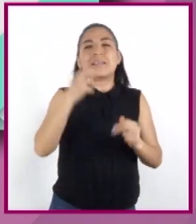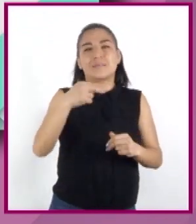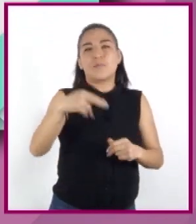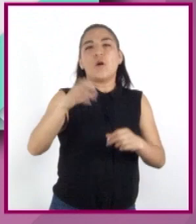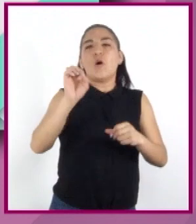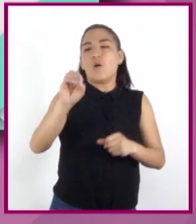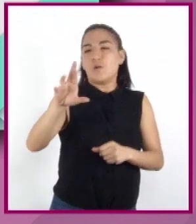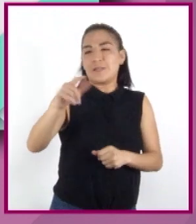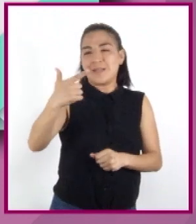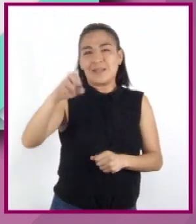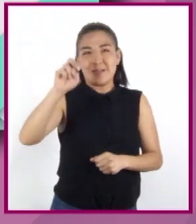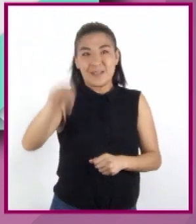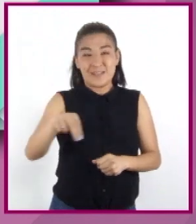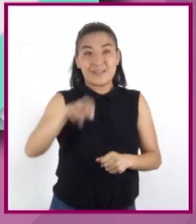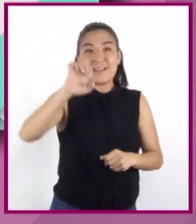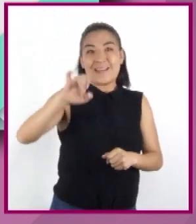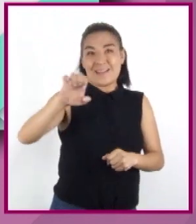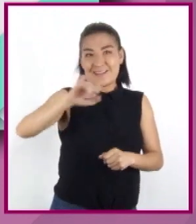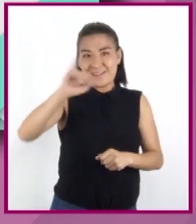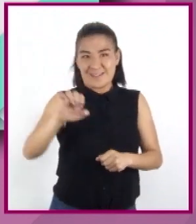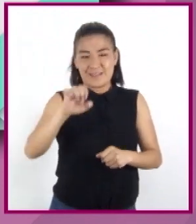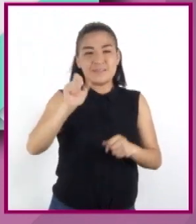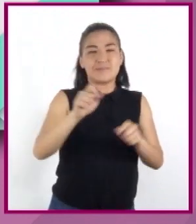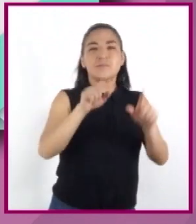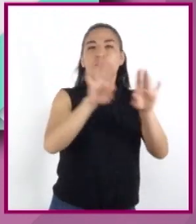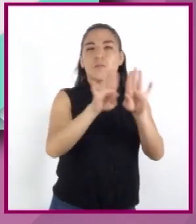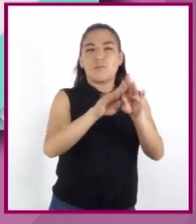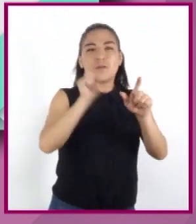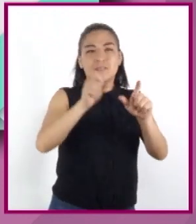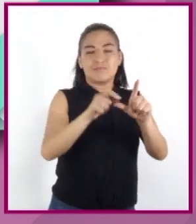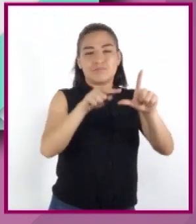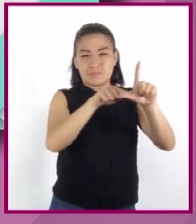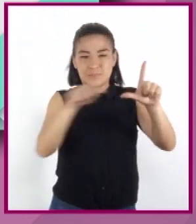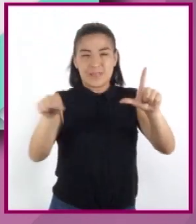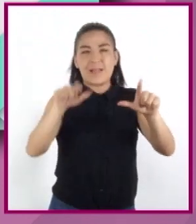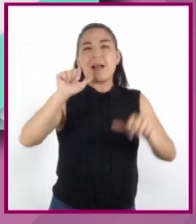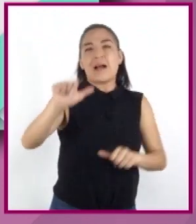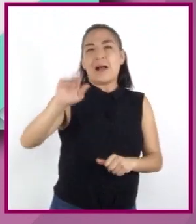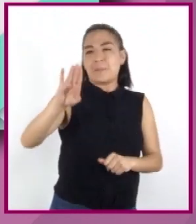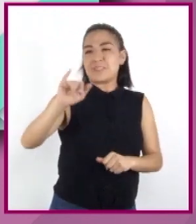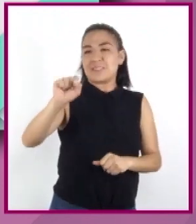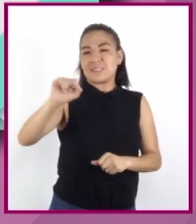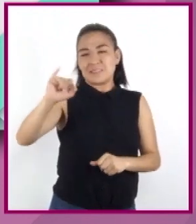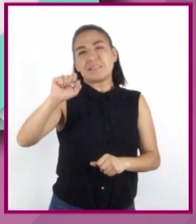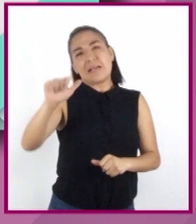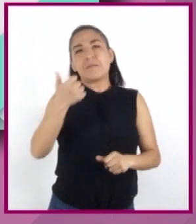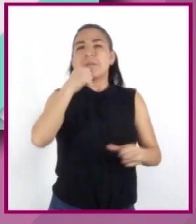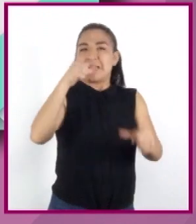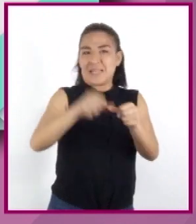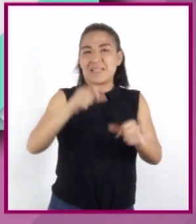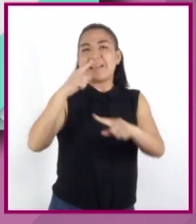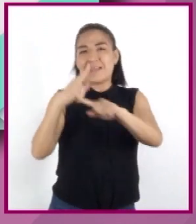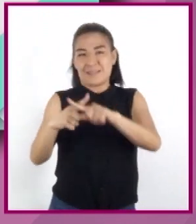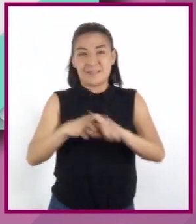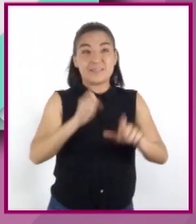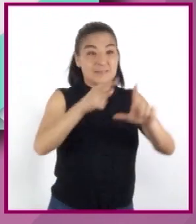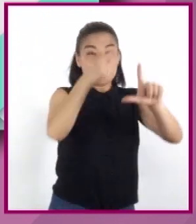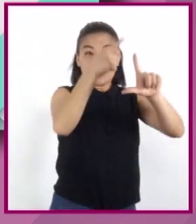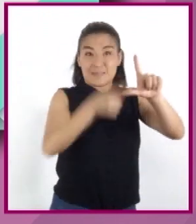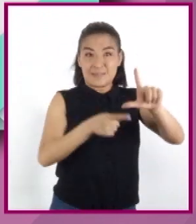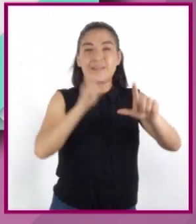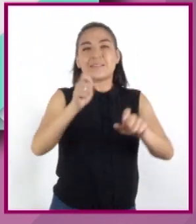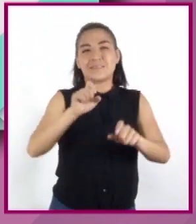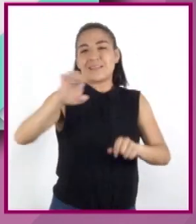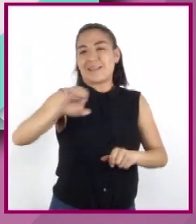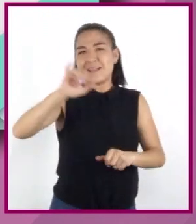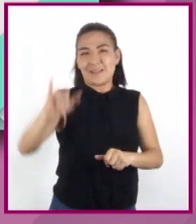origen. Al eje línea horizontal se le conoce como el eje de las abscisas o el eje de las X, y al eje vertical como el eje de